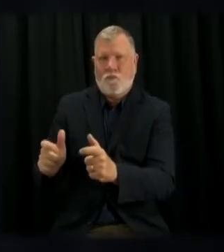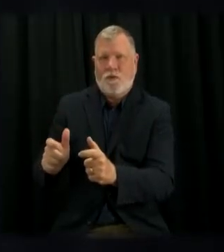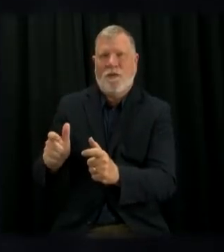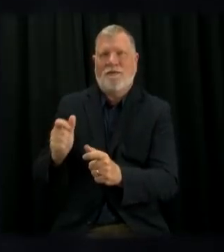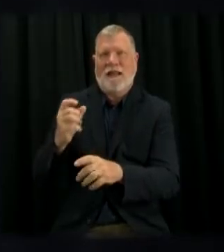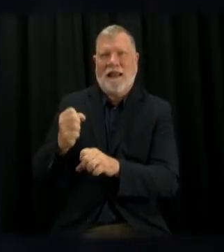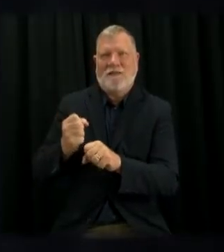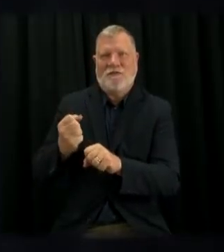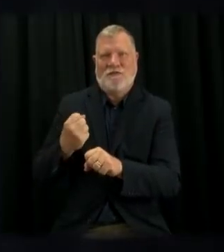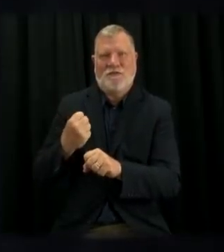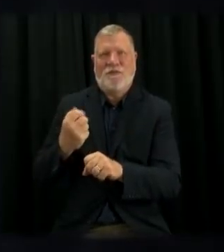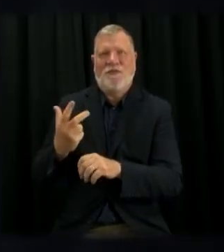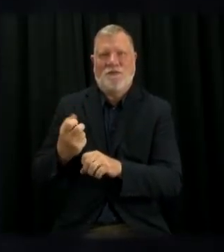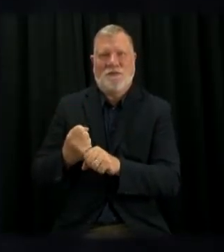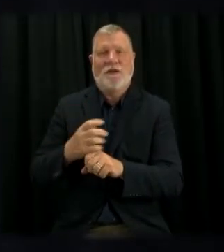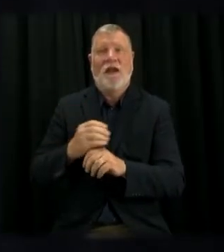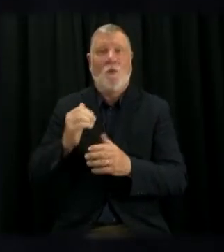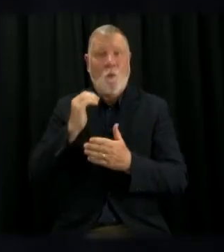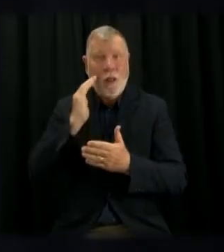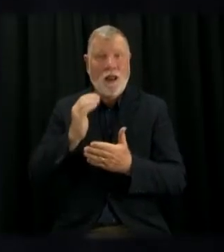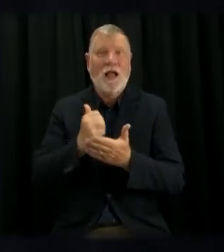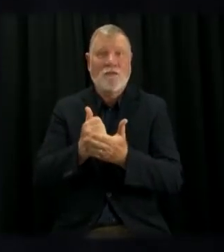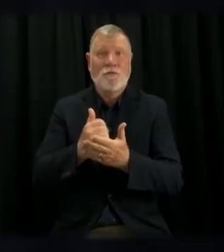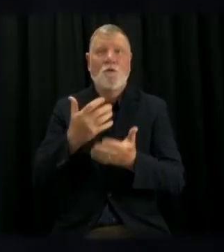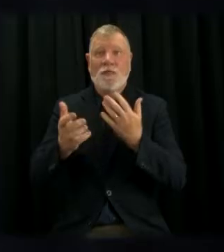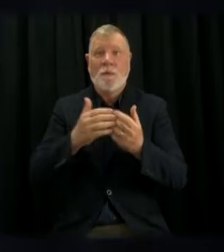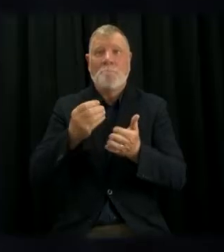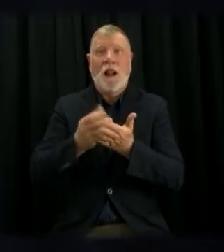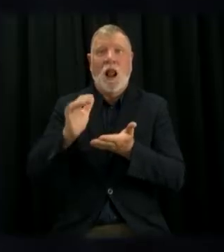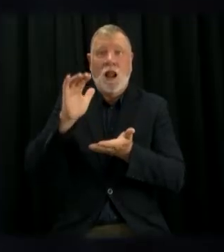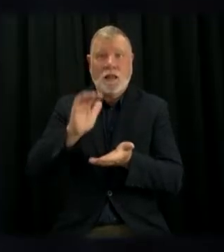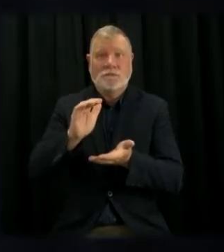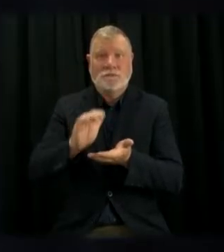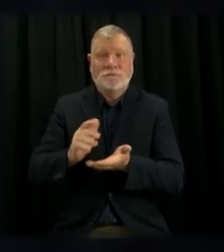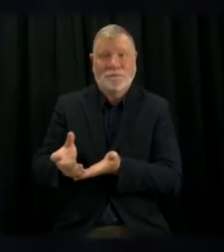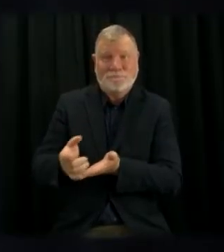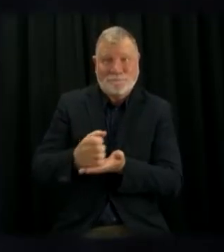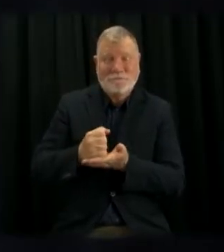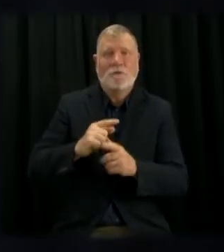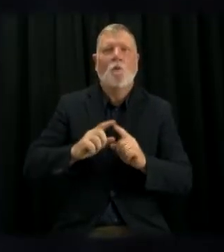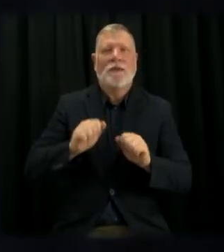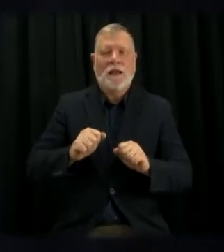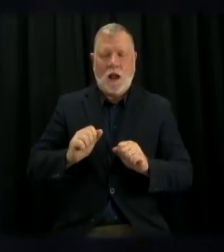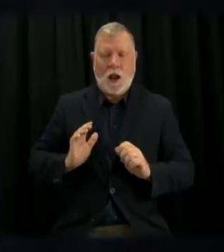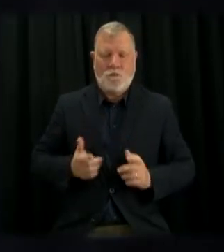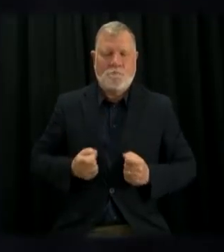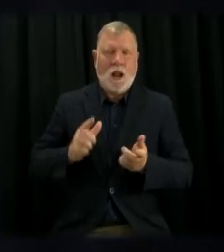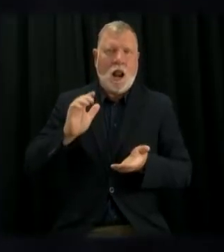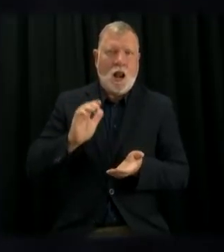Se ha reducido la plantilla del gobierno a pesar de la reducción de ingresos.